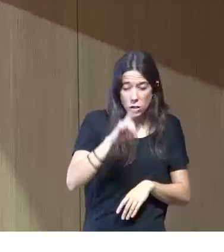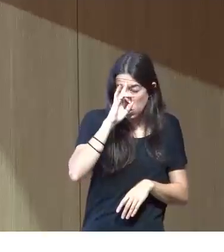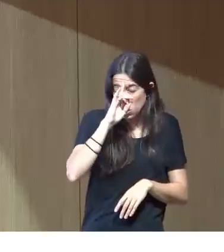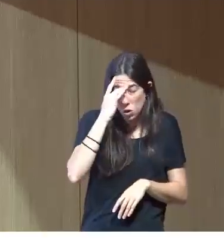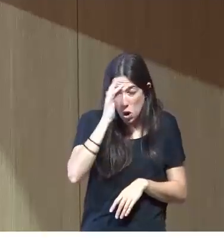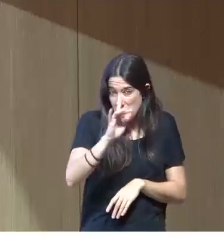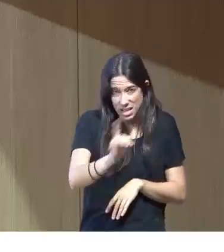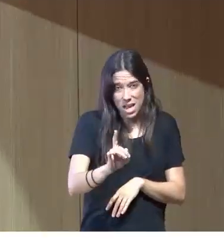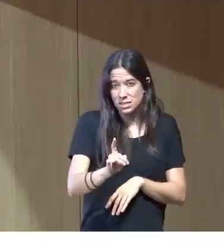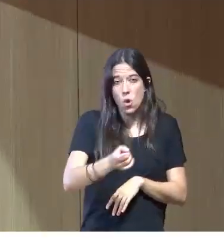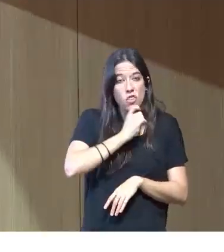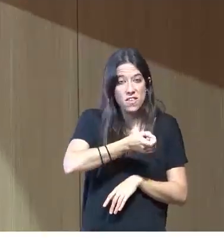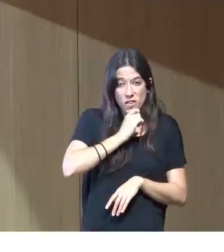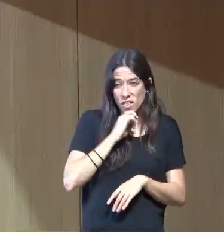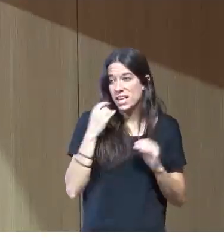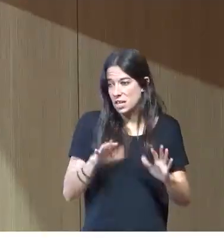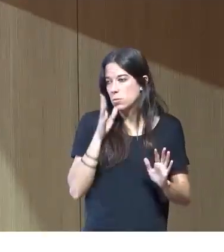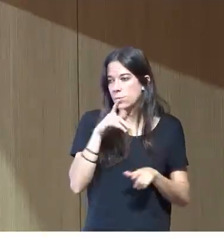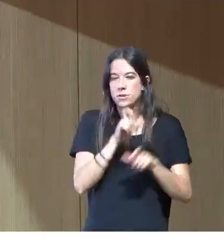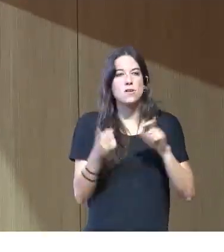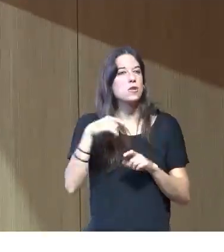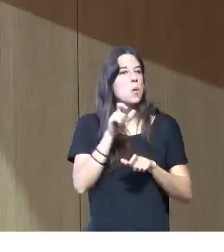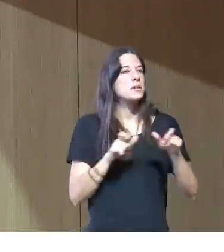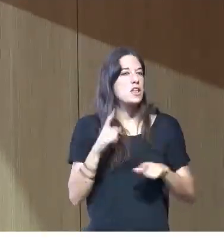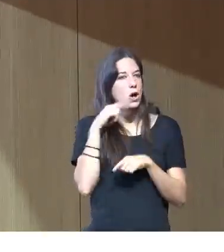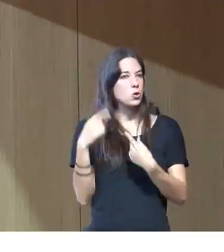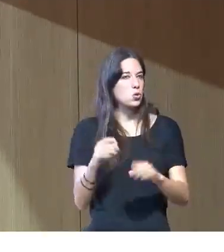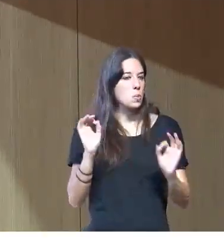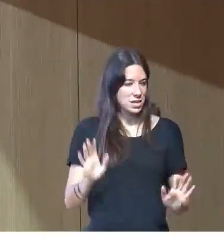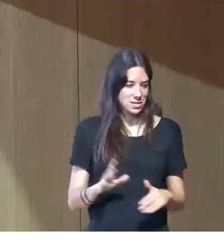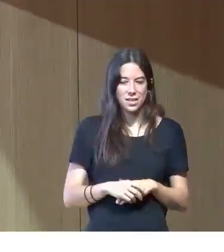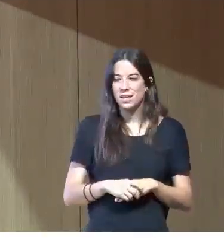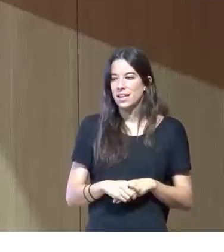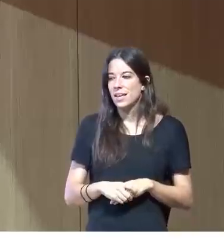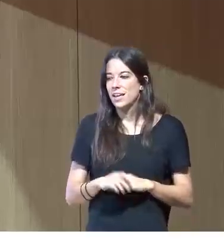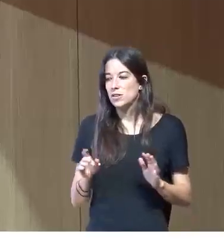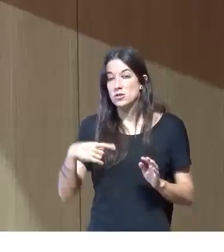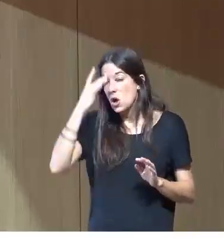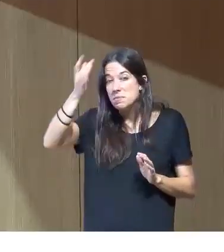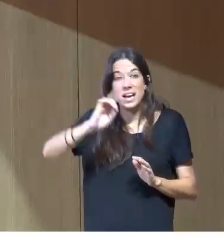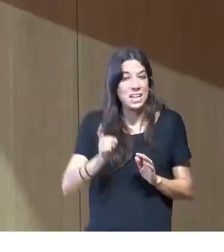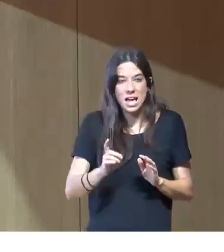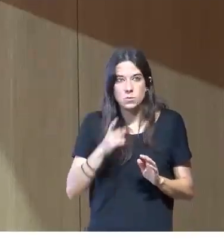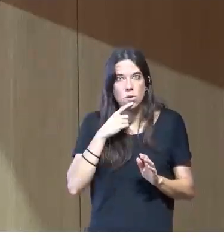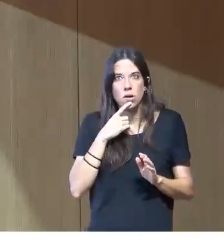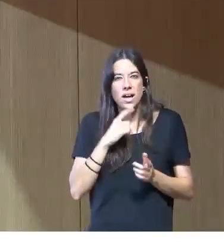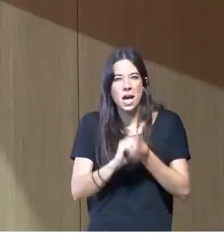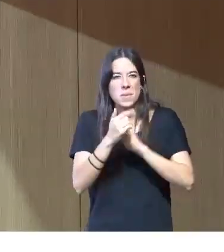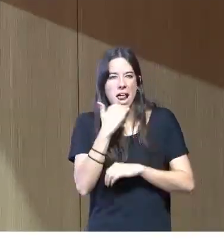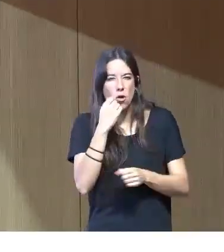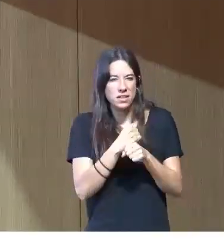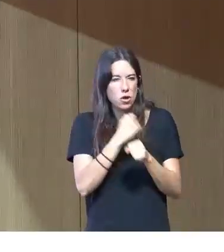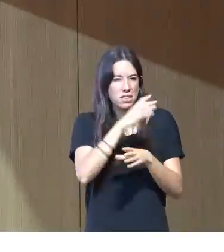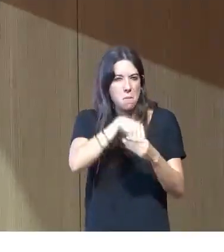que es a una persona que somos personas de costumbres no como decíamos también antes el cambiar cualquier cosa en un trabajo o sea pues